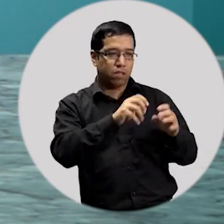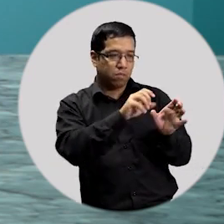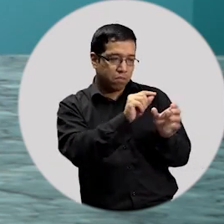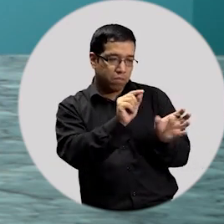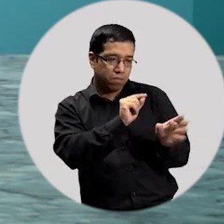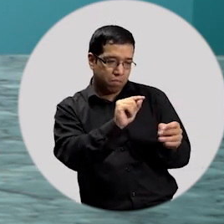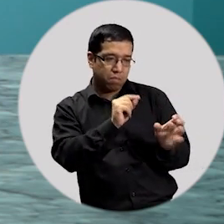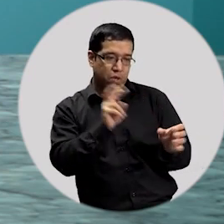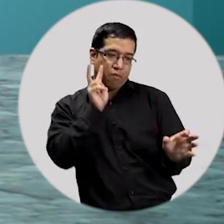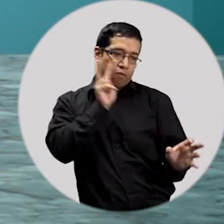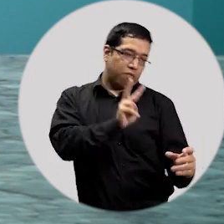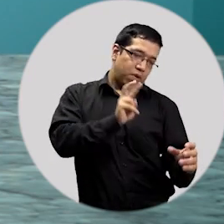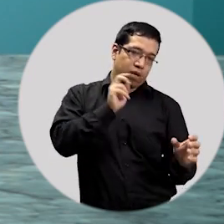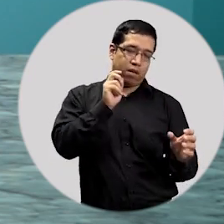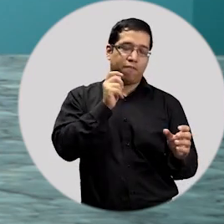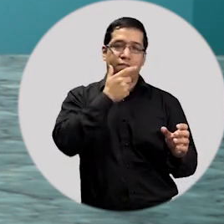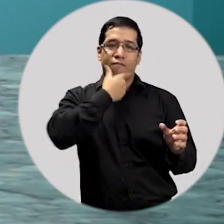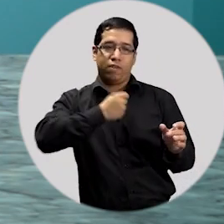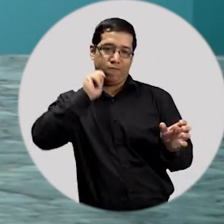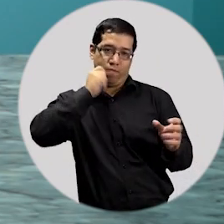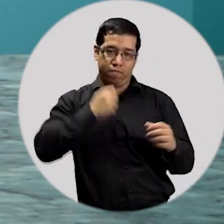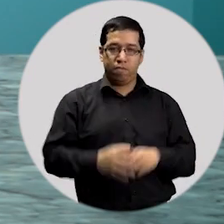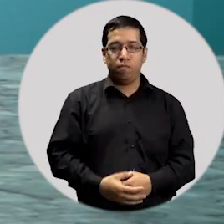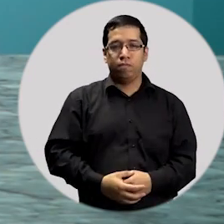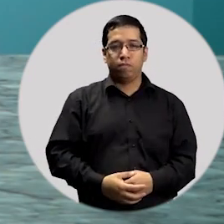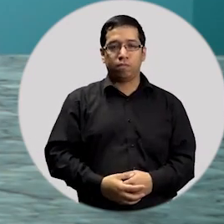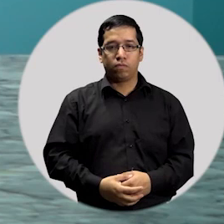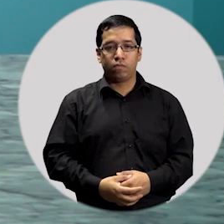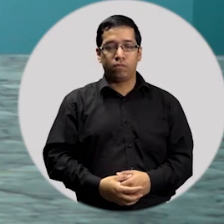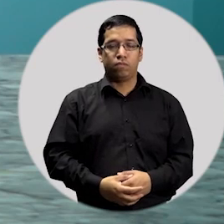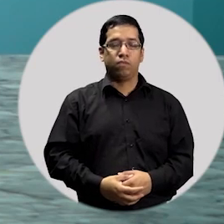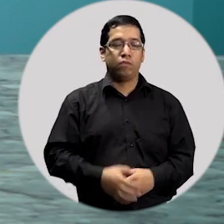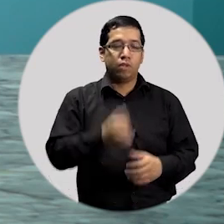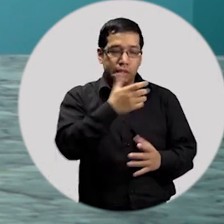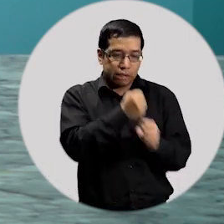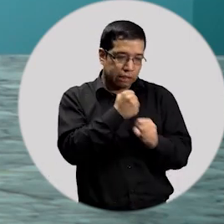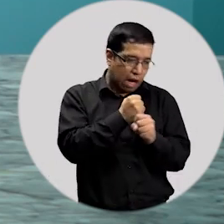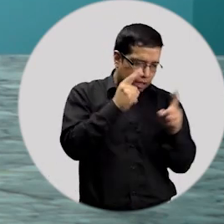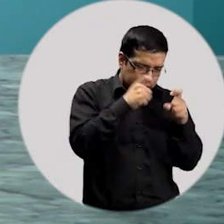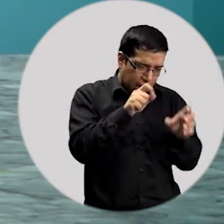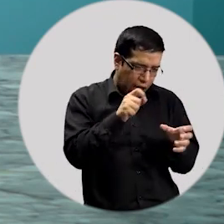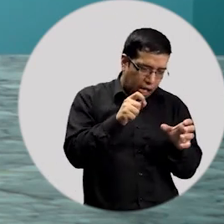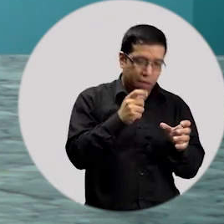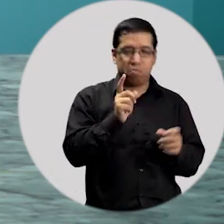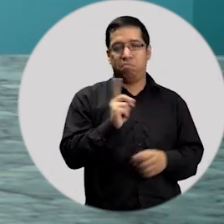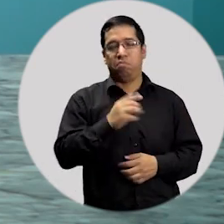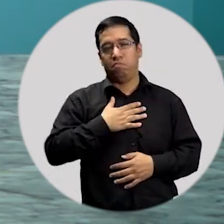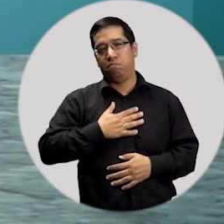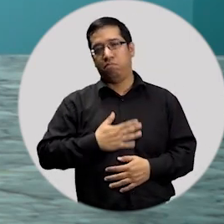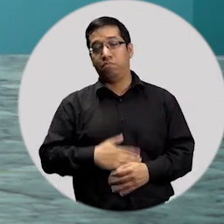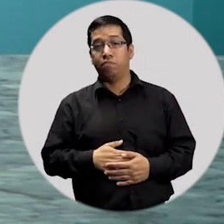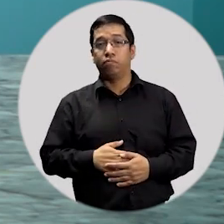a ser emprendedora, entonces ya desde chica yo me sentí muy bien. Yo siempre supe que desde chica yo quería hacer algo por